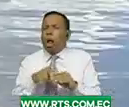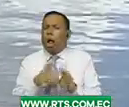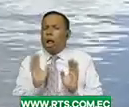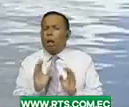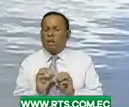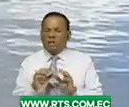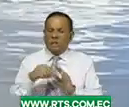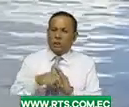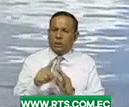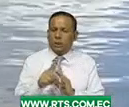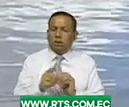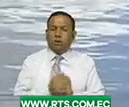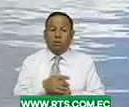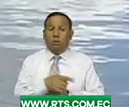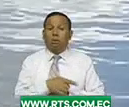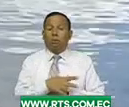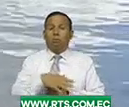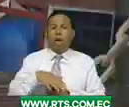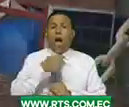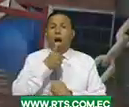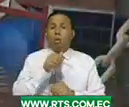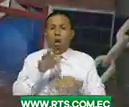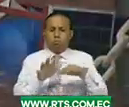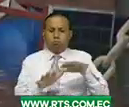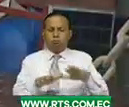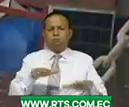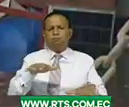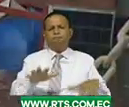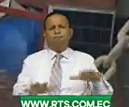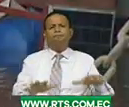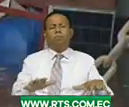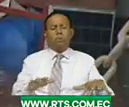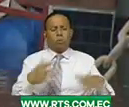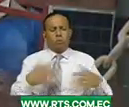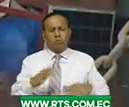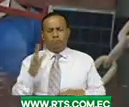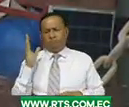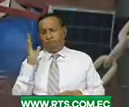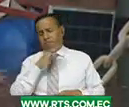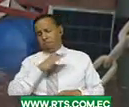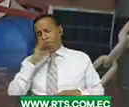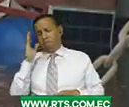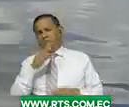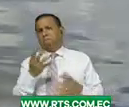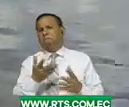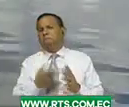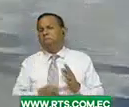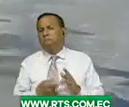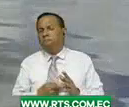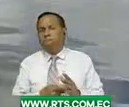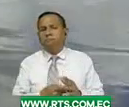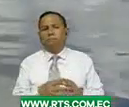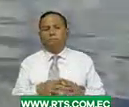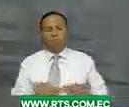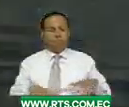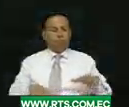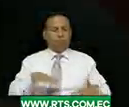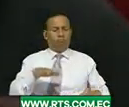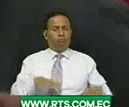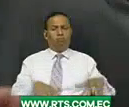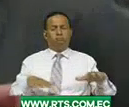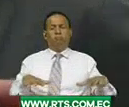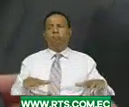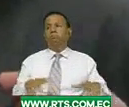salvo el estero. Un olor penetrante invadía el ambiente y a sus trémulas aguas. ¿Hacer